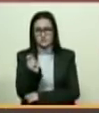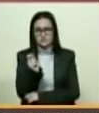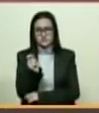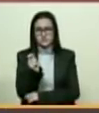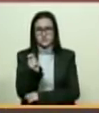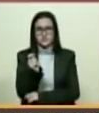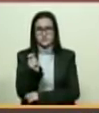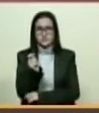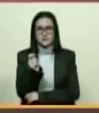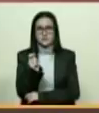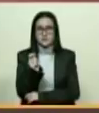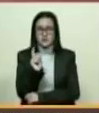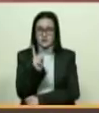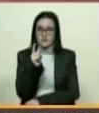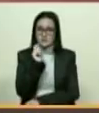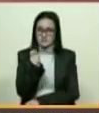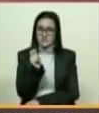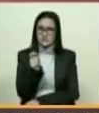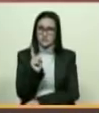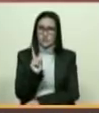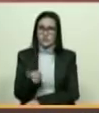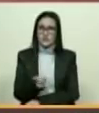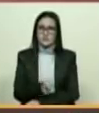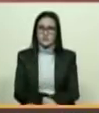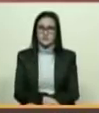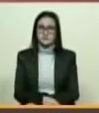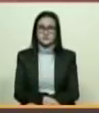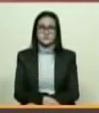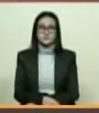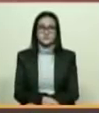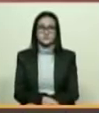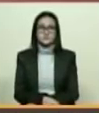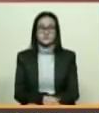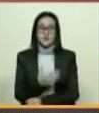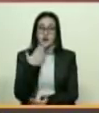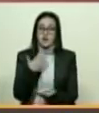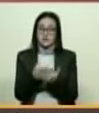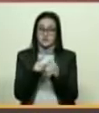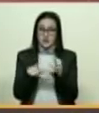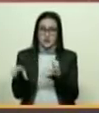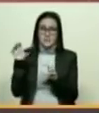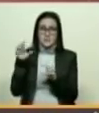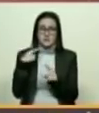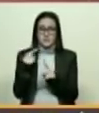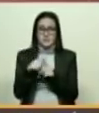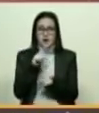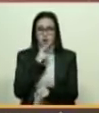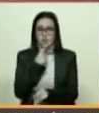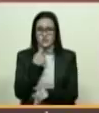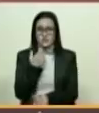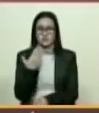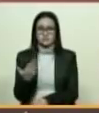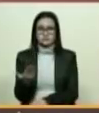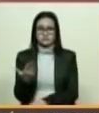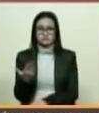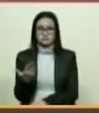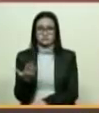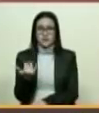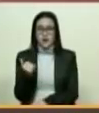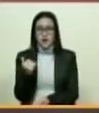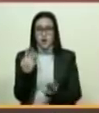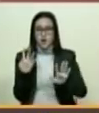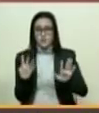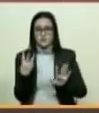pensionar, sean pensionados. En este momento, gracias al carnet de la patria y al código QR, tenemos el